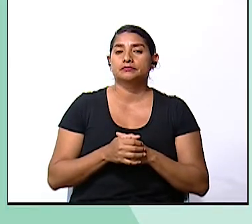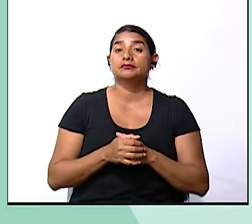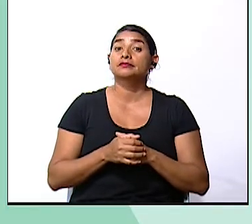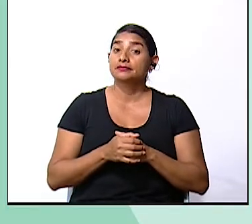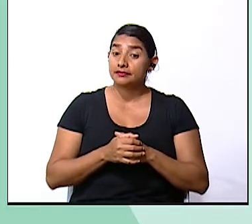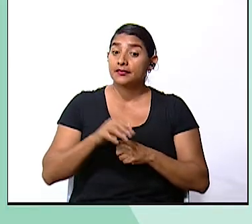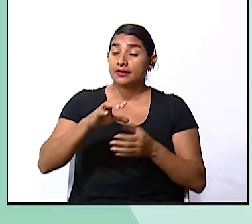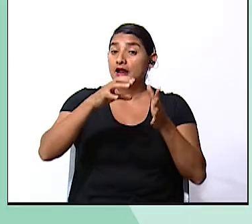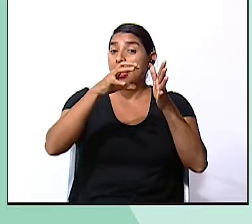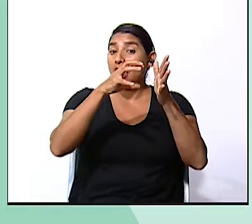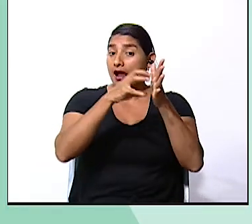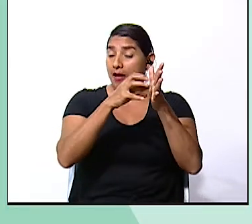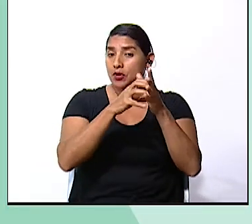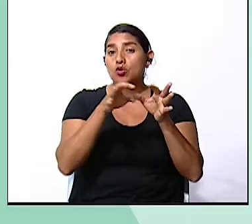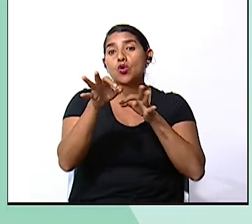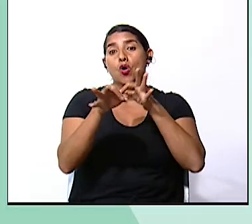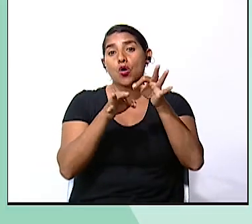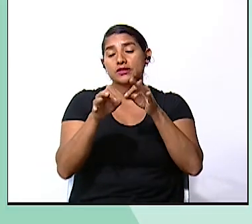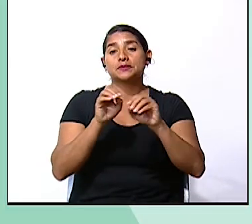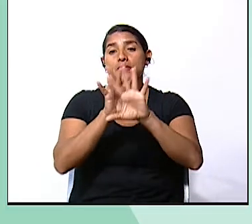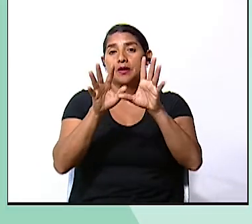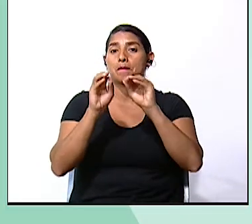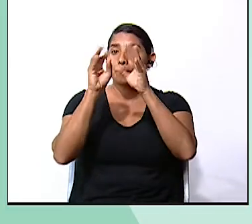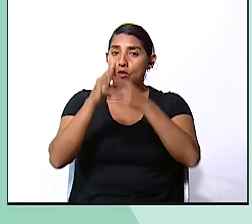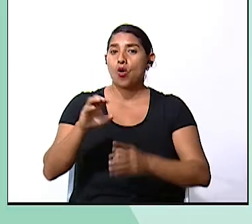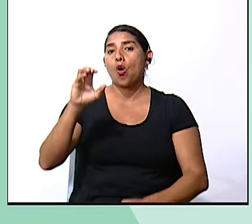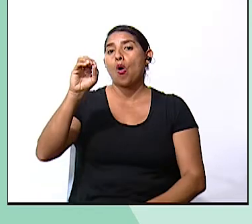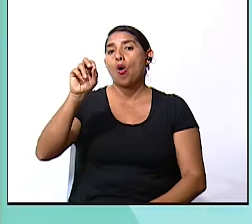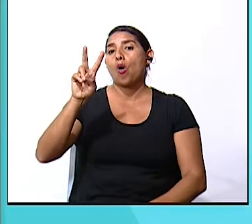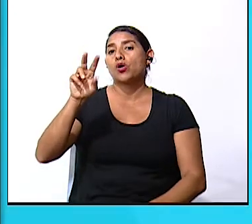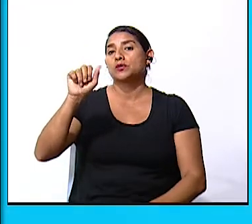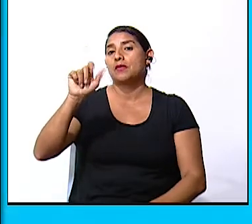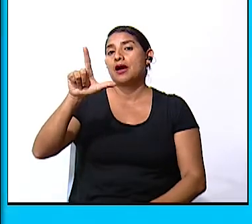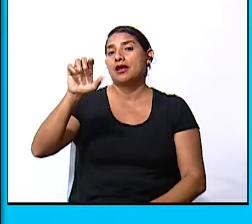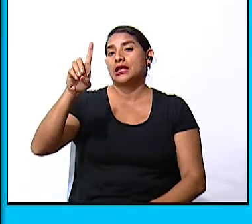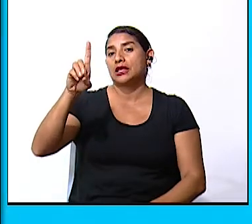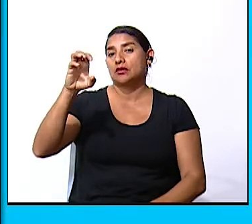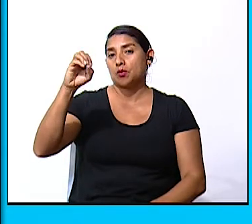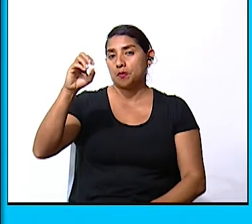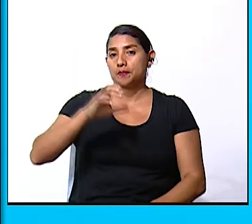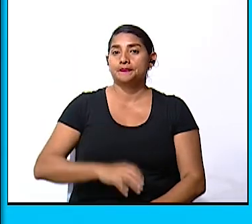Este capítulo nos lo explica muy claramente el profe Osvaldo.